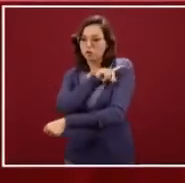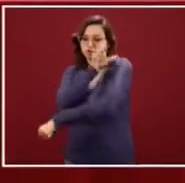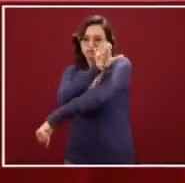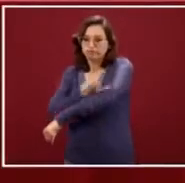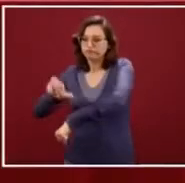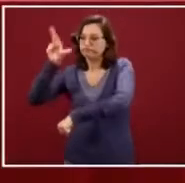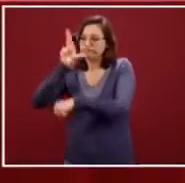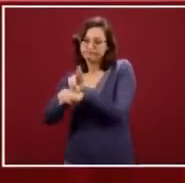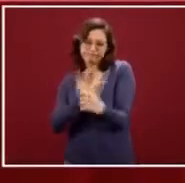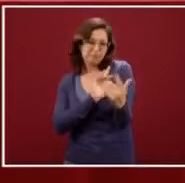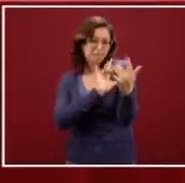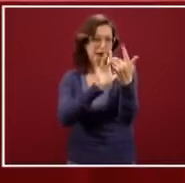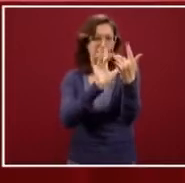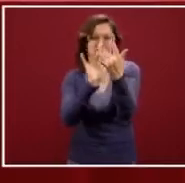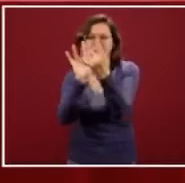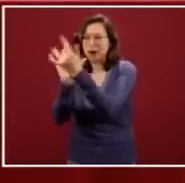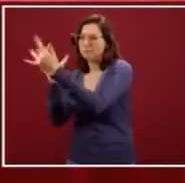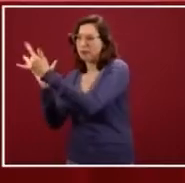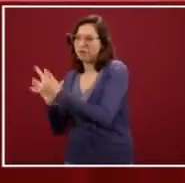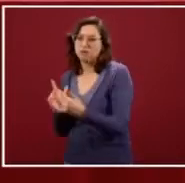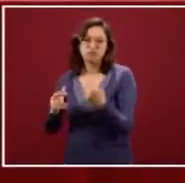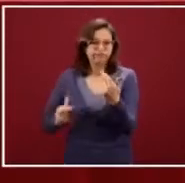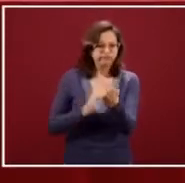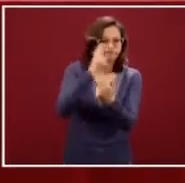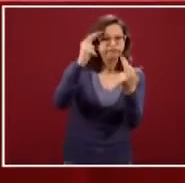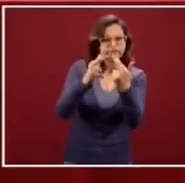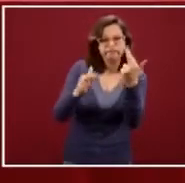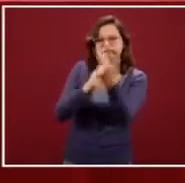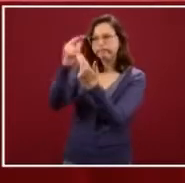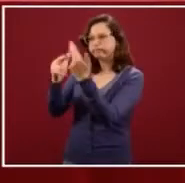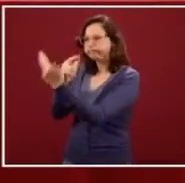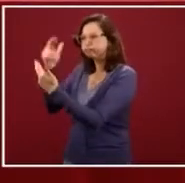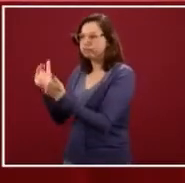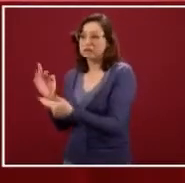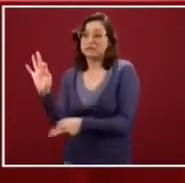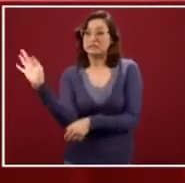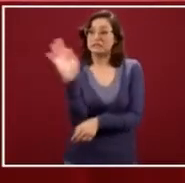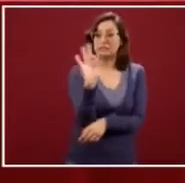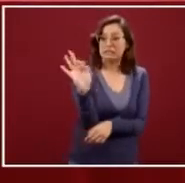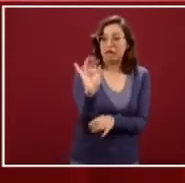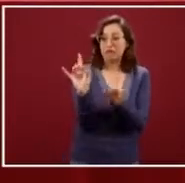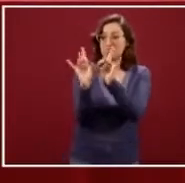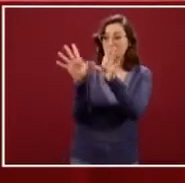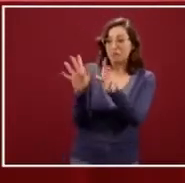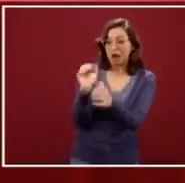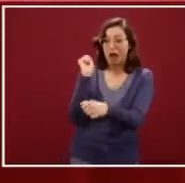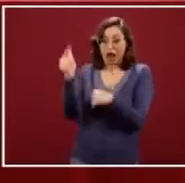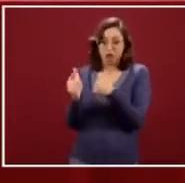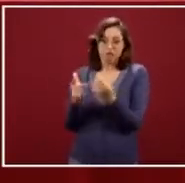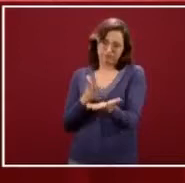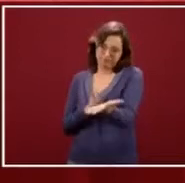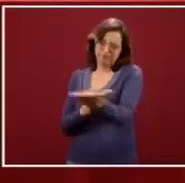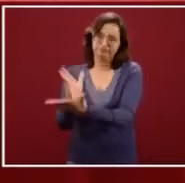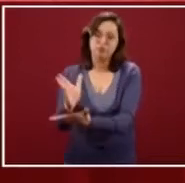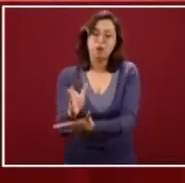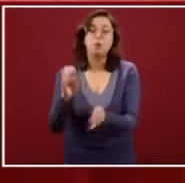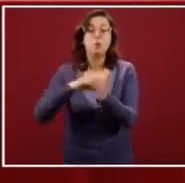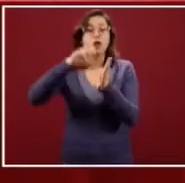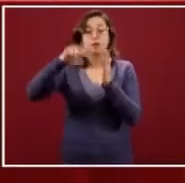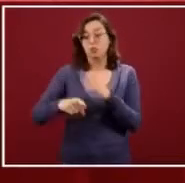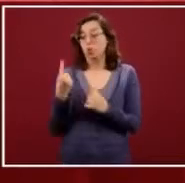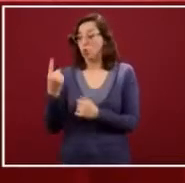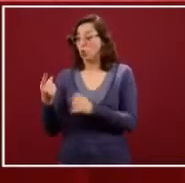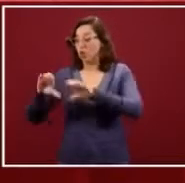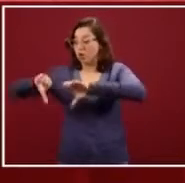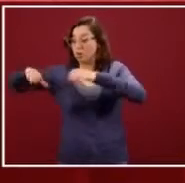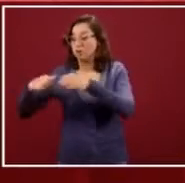responder territorialmente donde pudiera haber necesidad. Vamos a poner un ejemplo hipotético: una comunidad que presentara un brote y